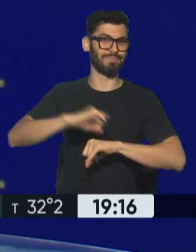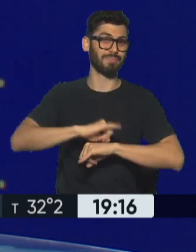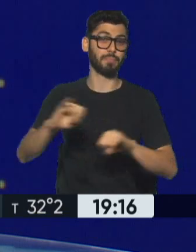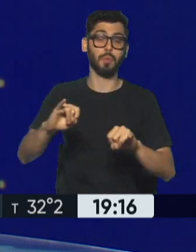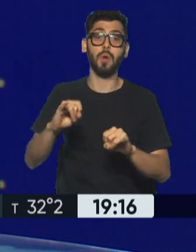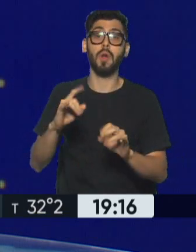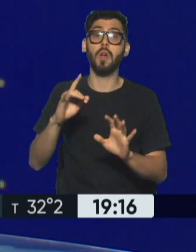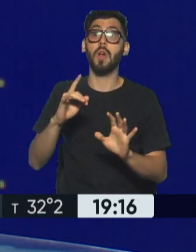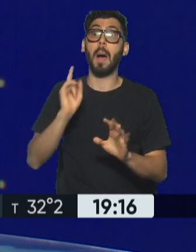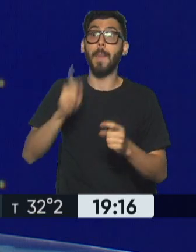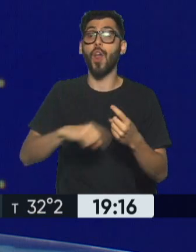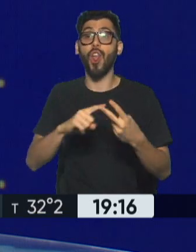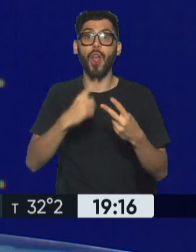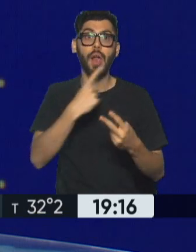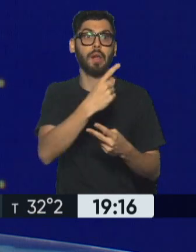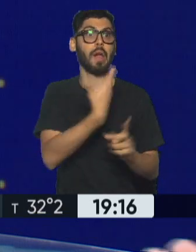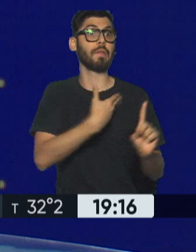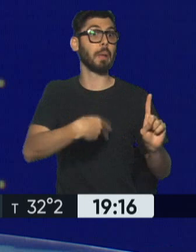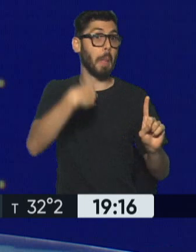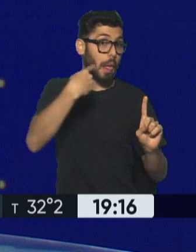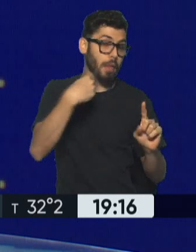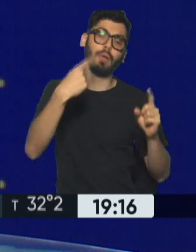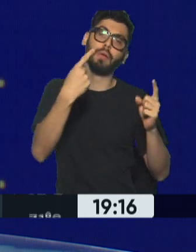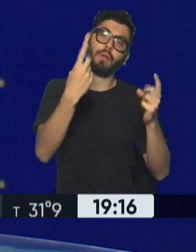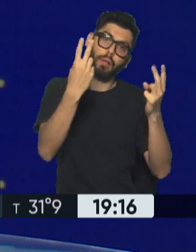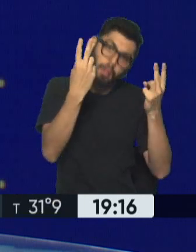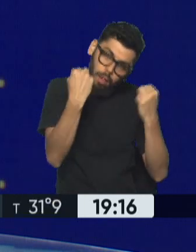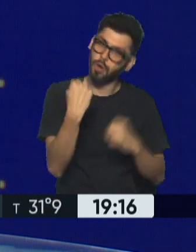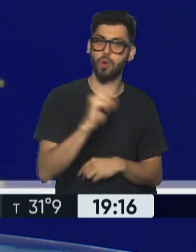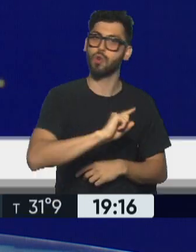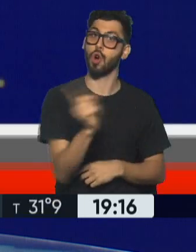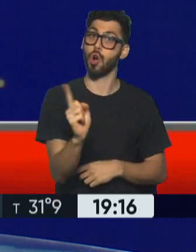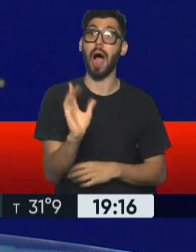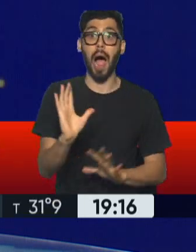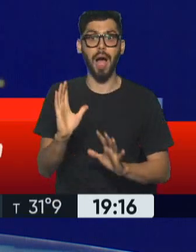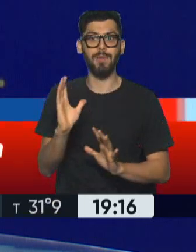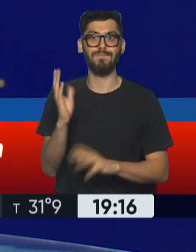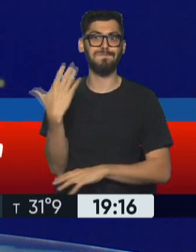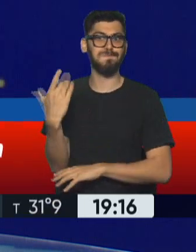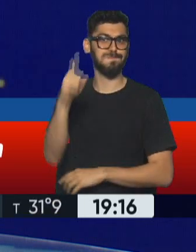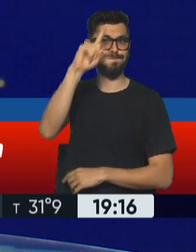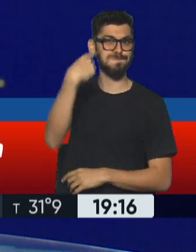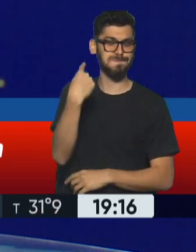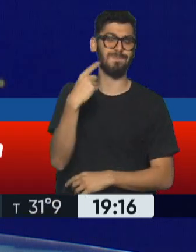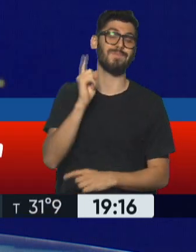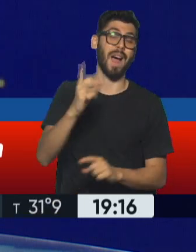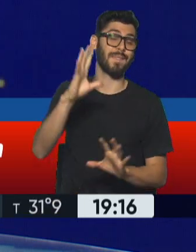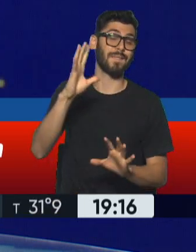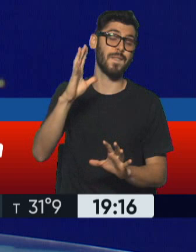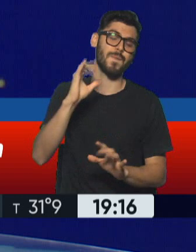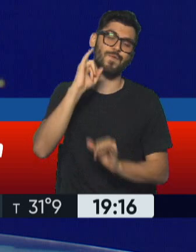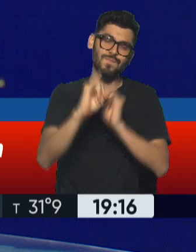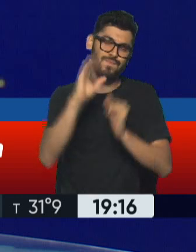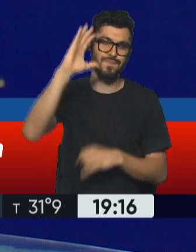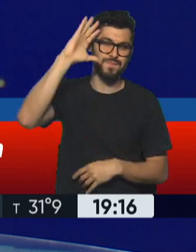no nos vamos a arrodillar ante el Fondo Monetario Internacional, dijo Alberto Fernández y recordó, por supuesto, la trayectoria de